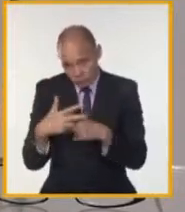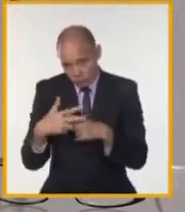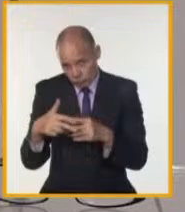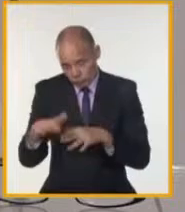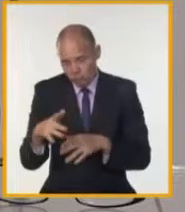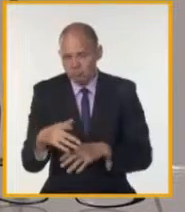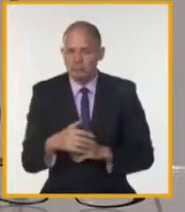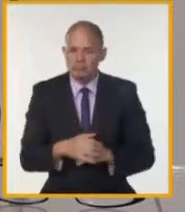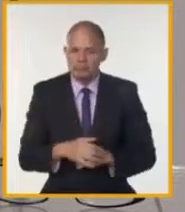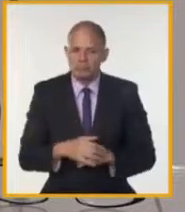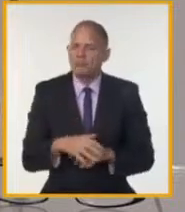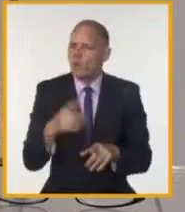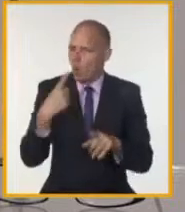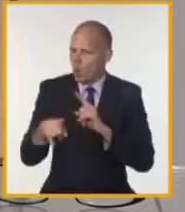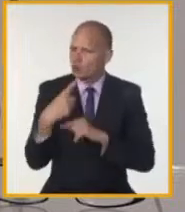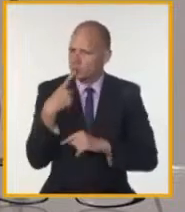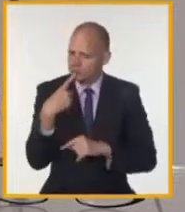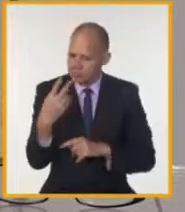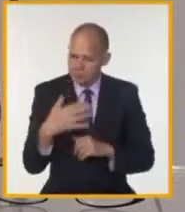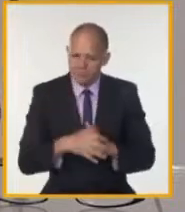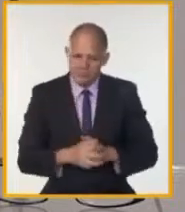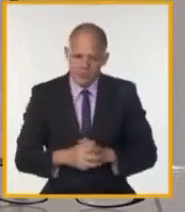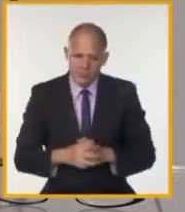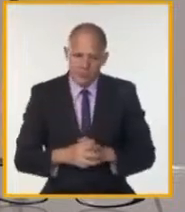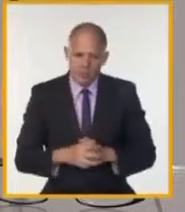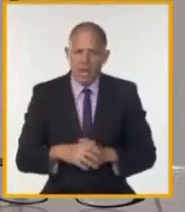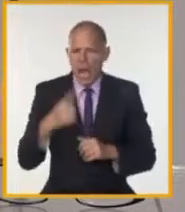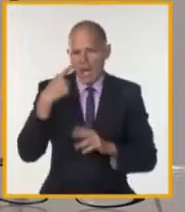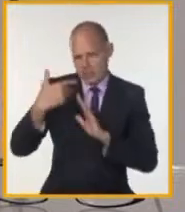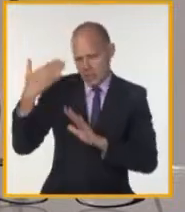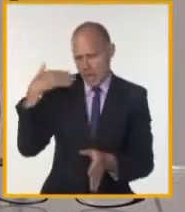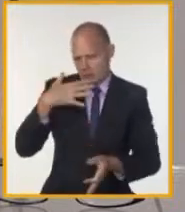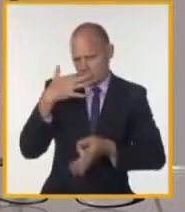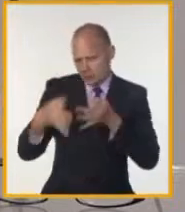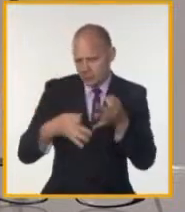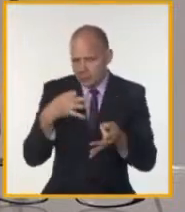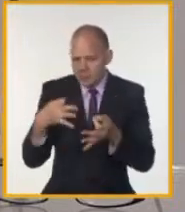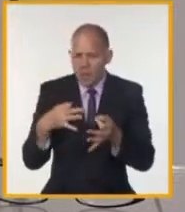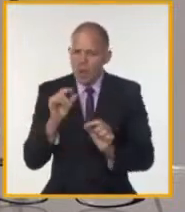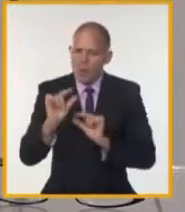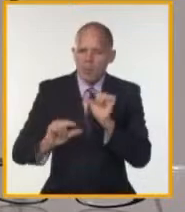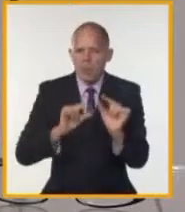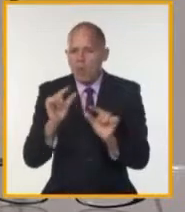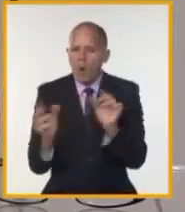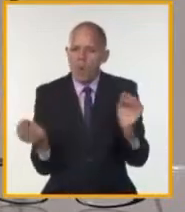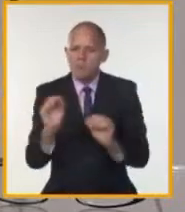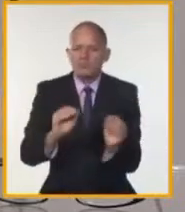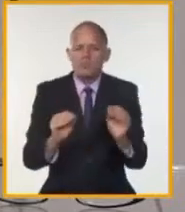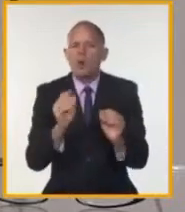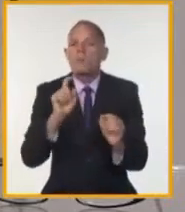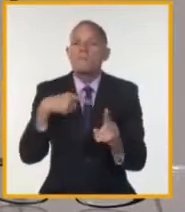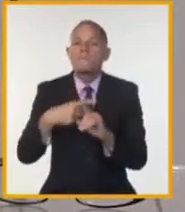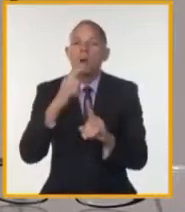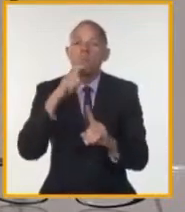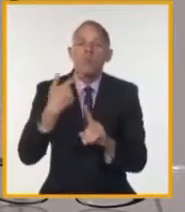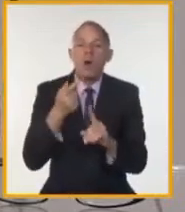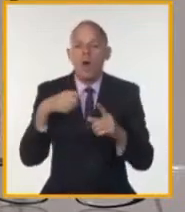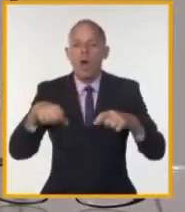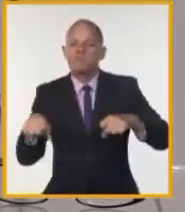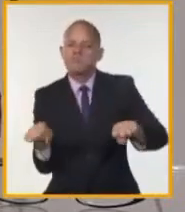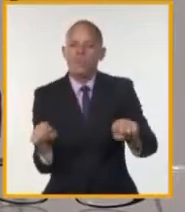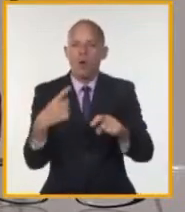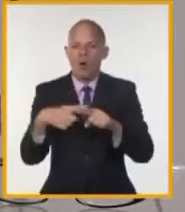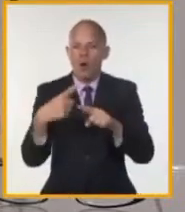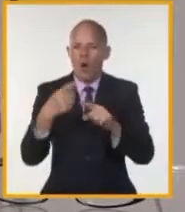decirle que también se han incorporado, lo han visto en otros programas, se sigue incorporando el servicio de triciclos eléctricos. Se incorporaron en la provincia. La novedad